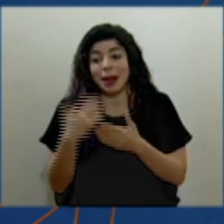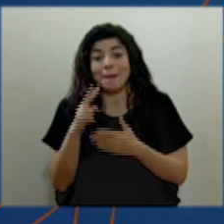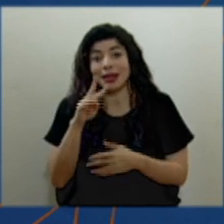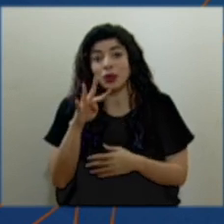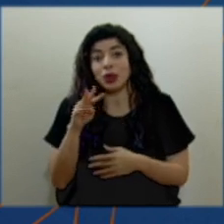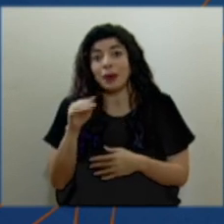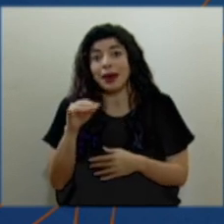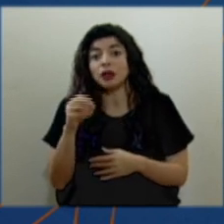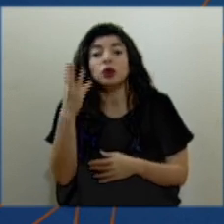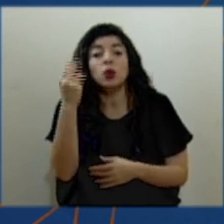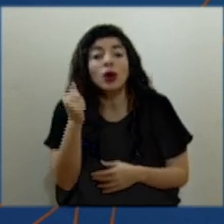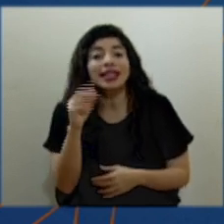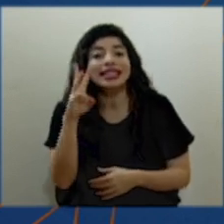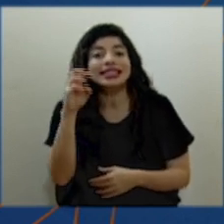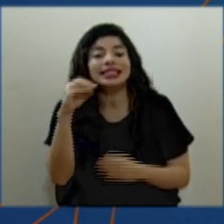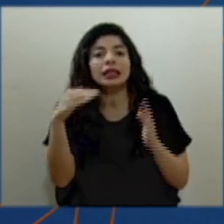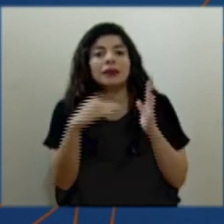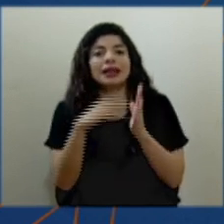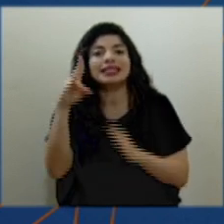habían aplicado